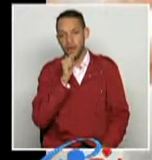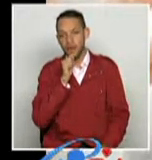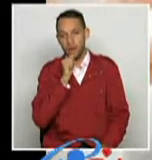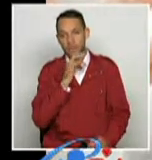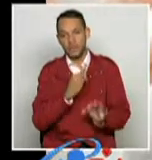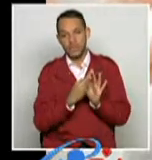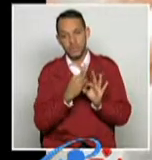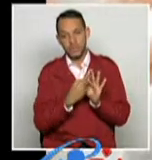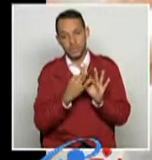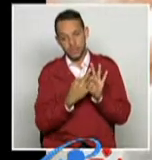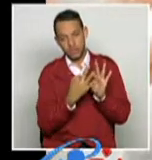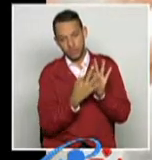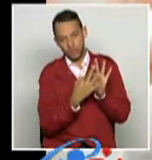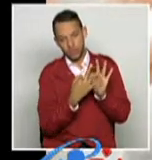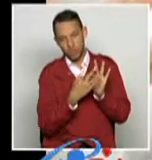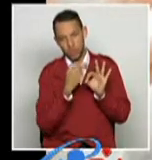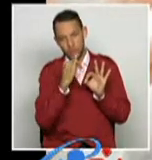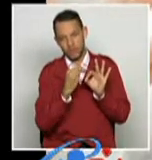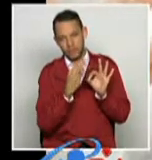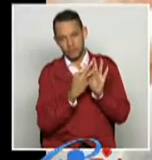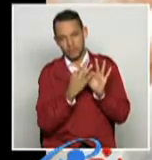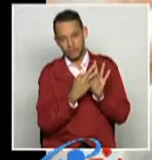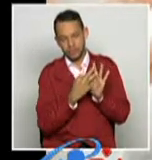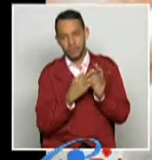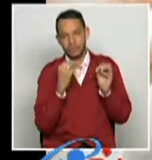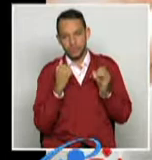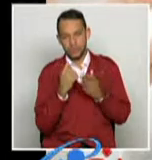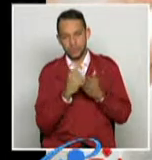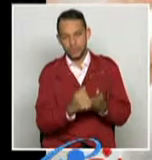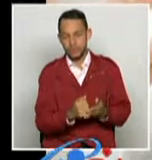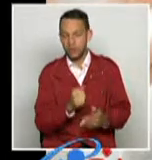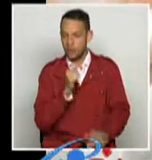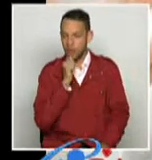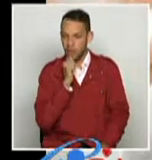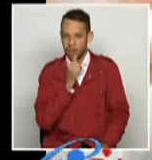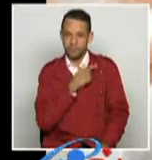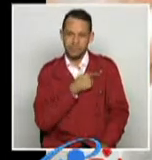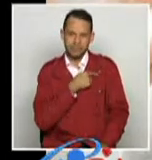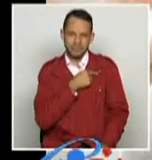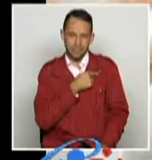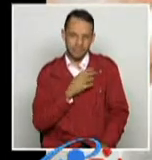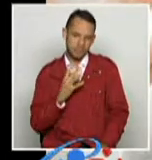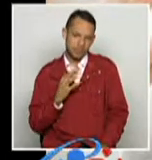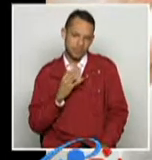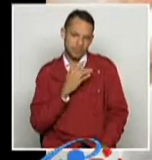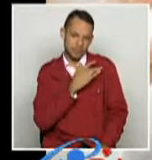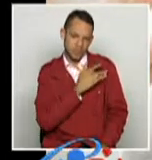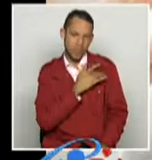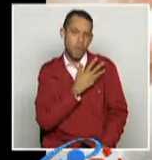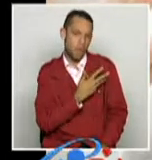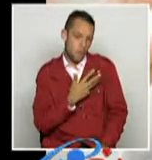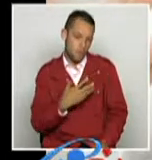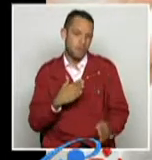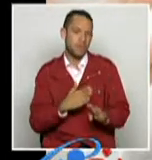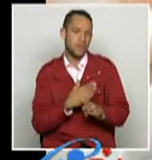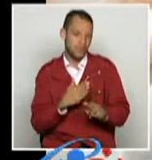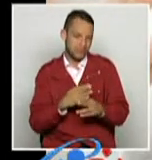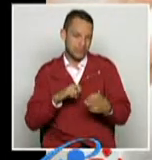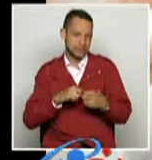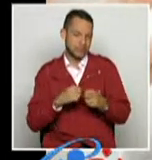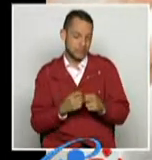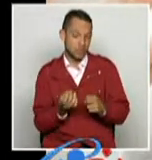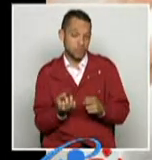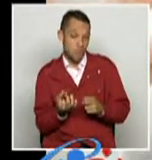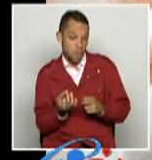ionizada, hervirla por 20 minutos, ¿qué hace? Donde hay ese dolor, se empieza a acumular bacteria, virus, células muertas, y es lo que va a incrementar el dolor,